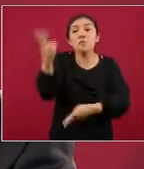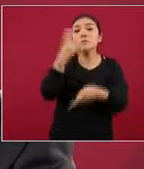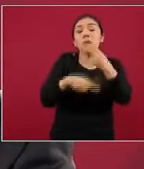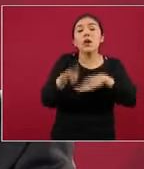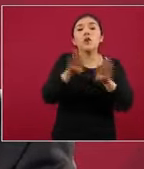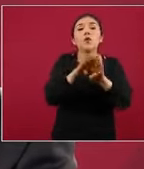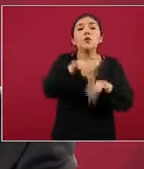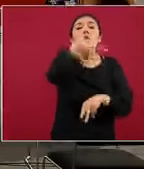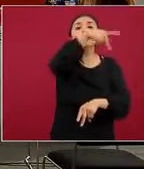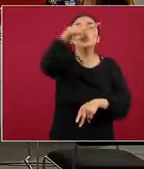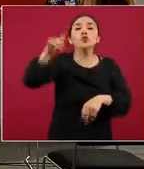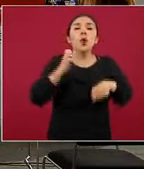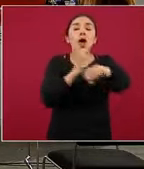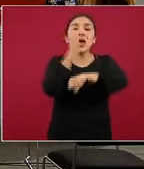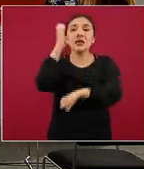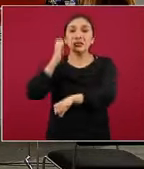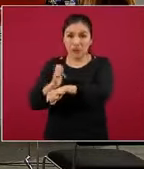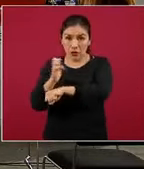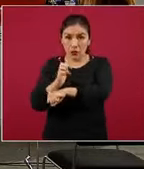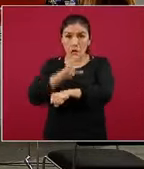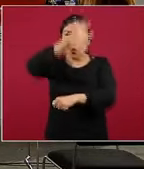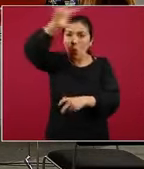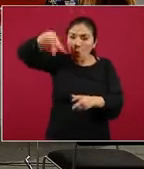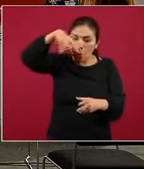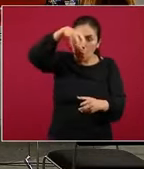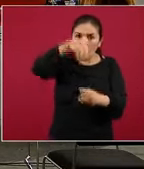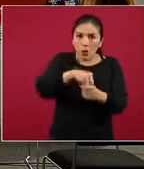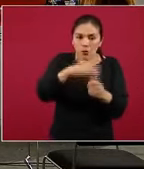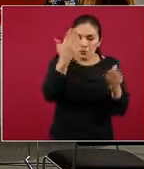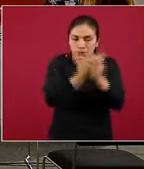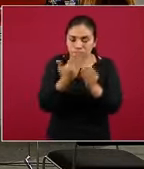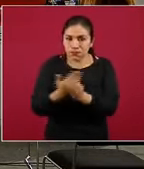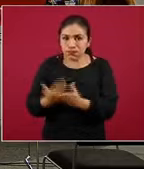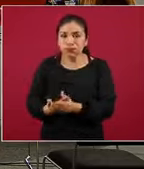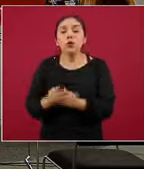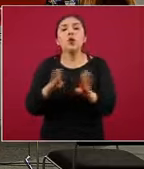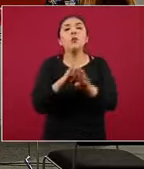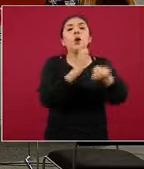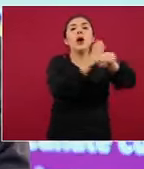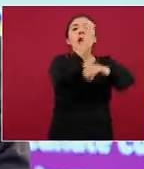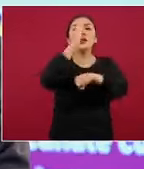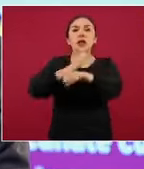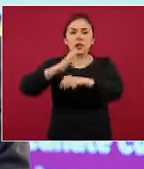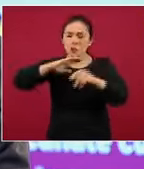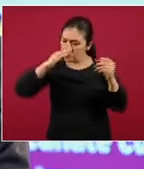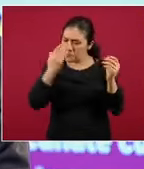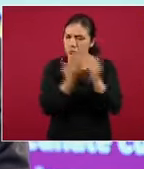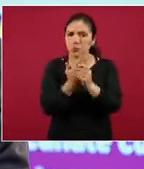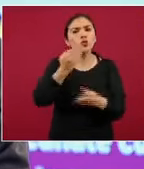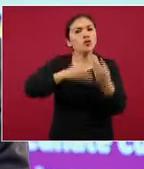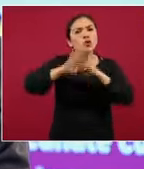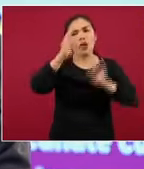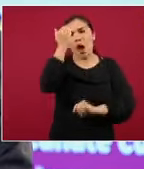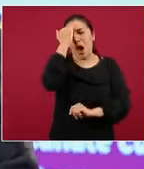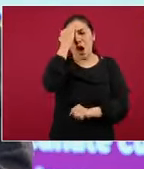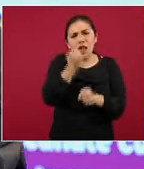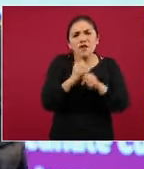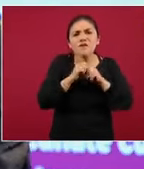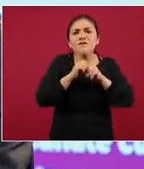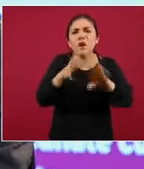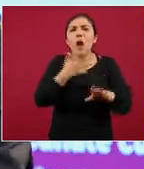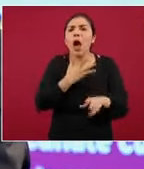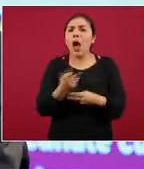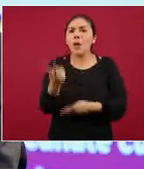la localidad. Se integra a nivel estatal. Todos los estados conocen la información que